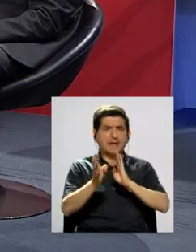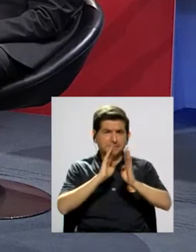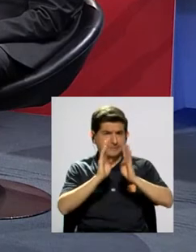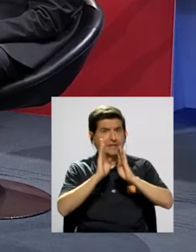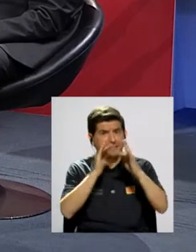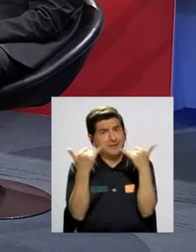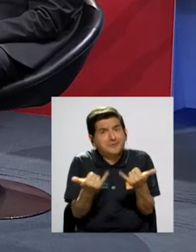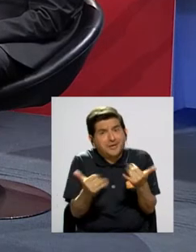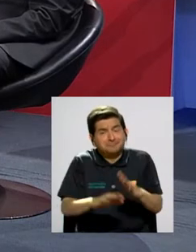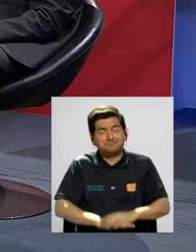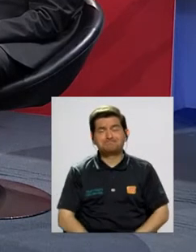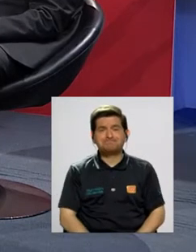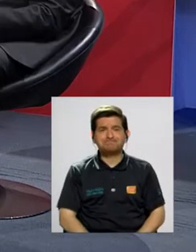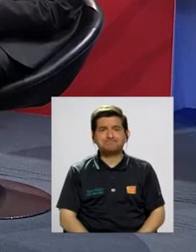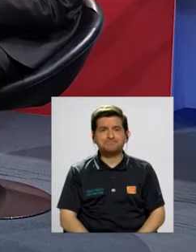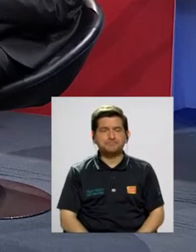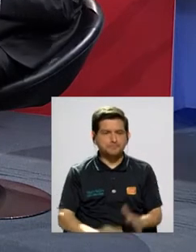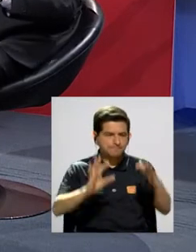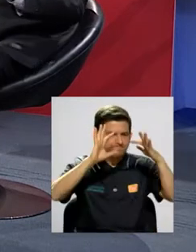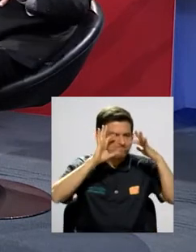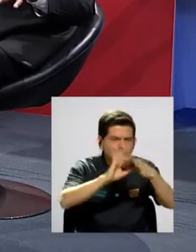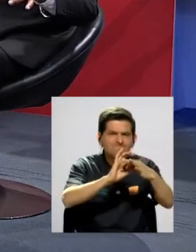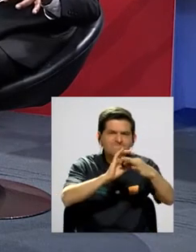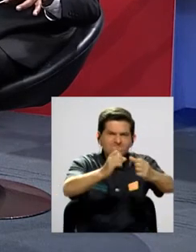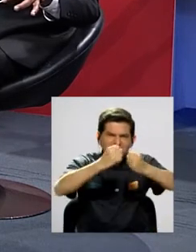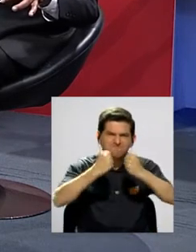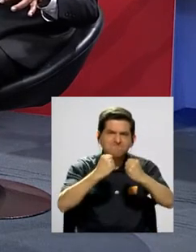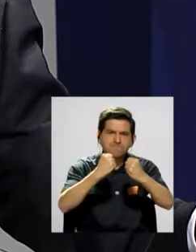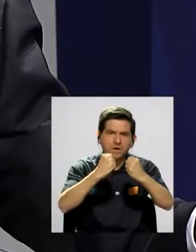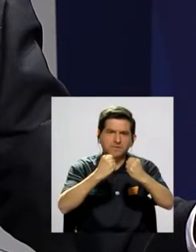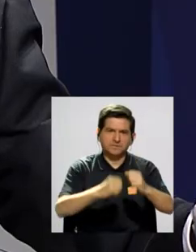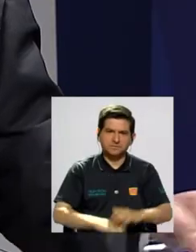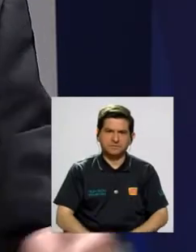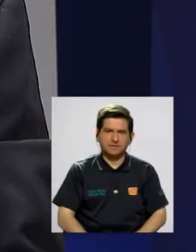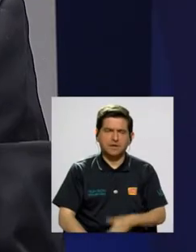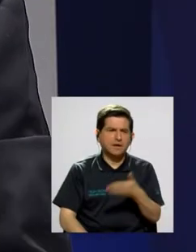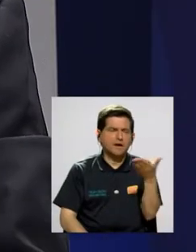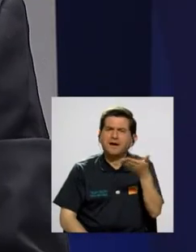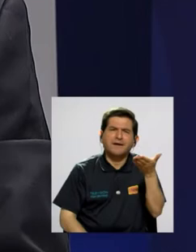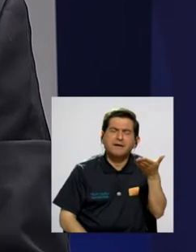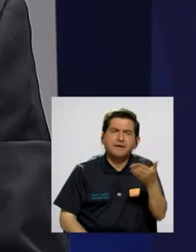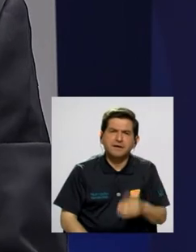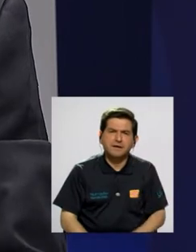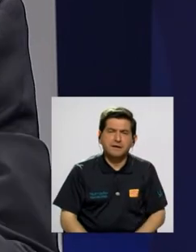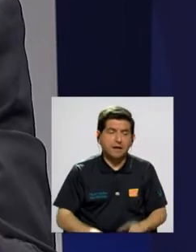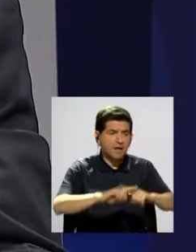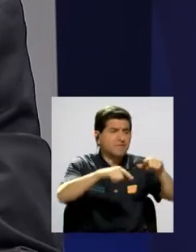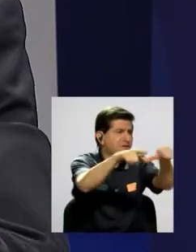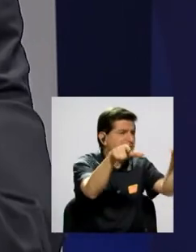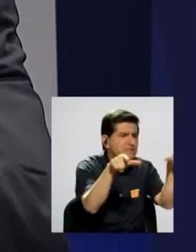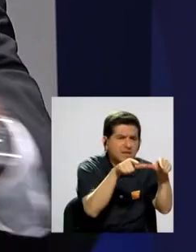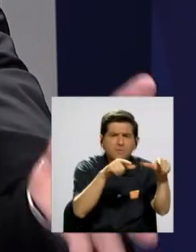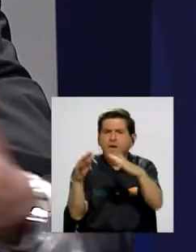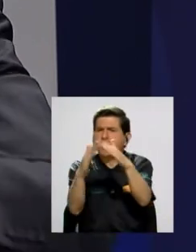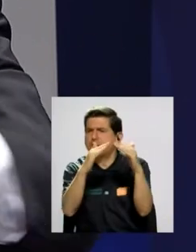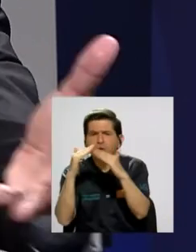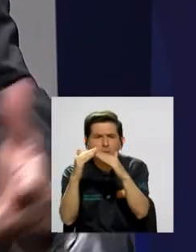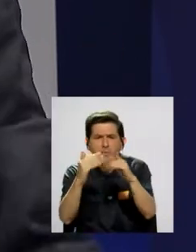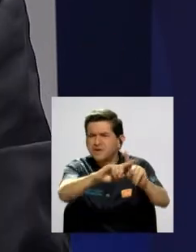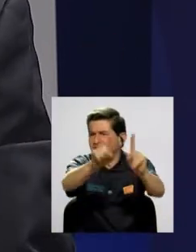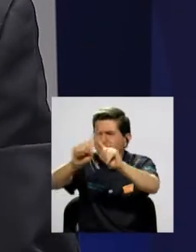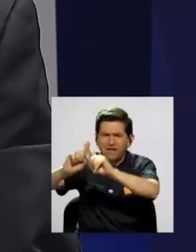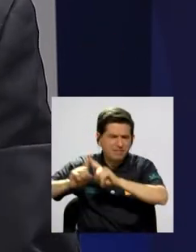Sí. Es vincularnos muy fuertemente con los territorios, las comunidades, las